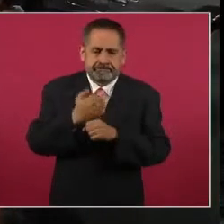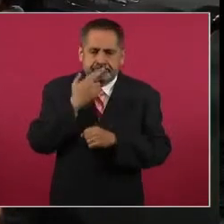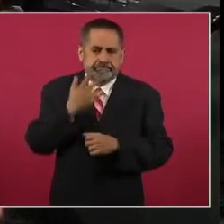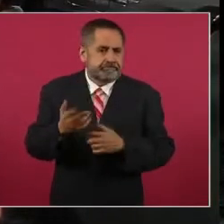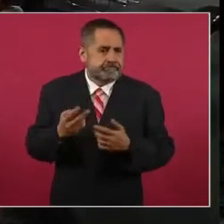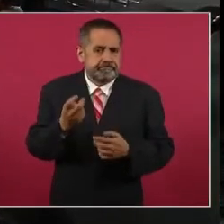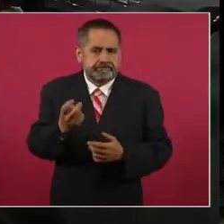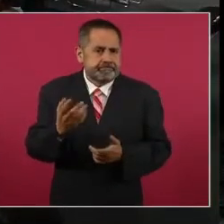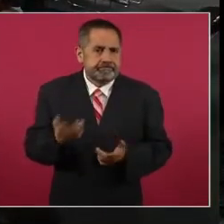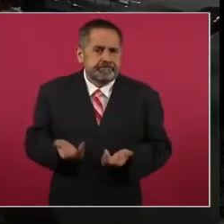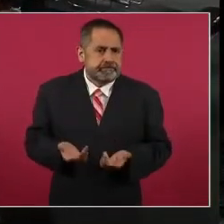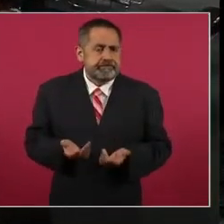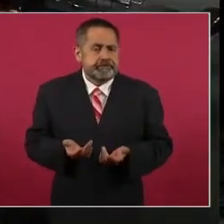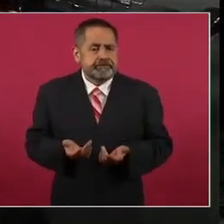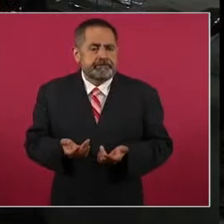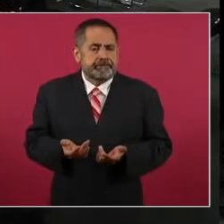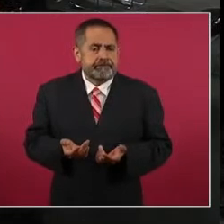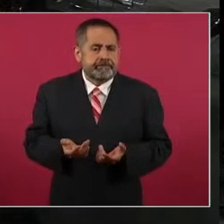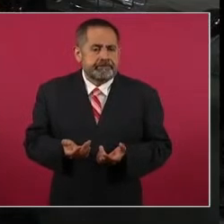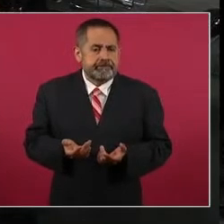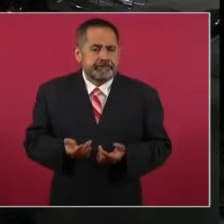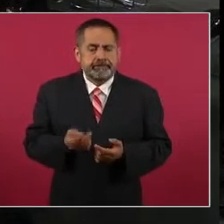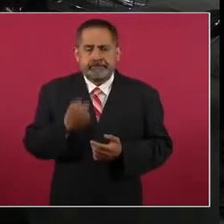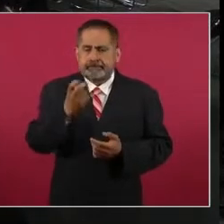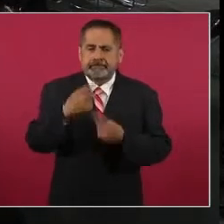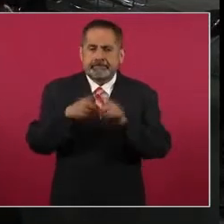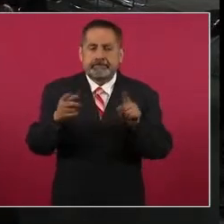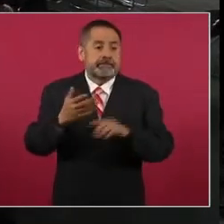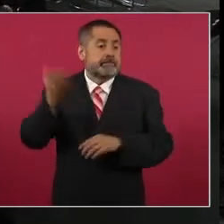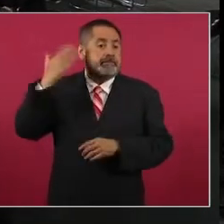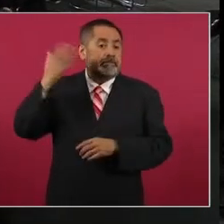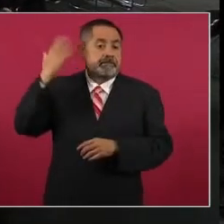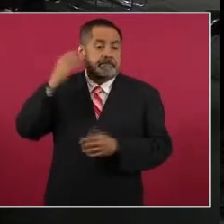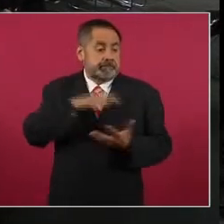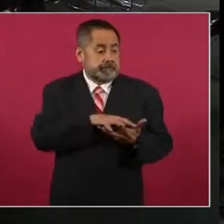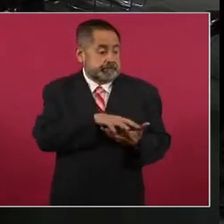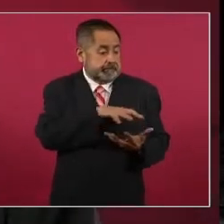y eso hacia la diferencia